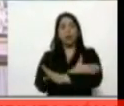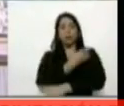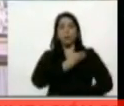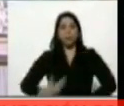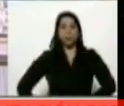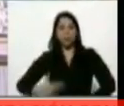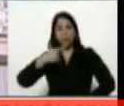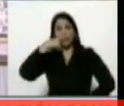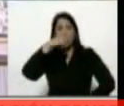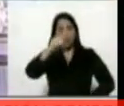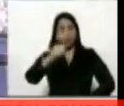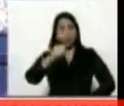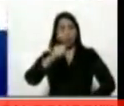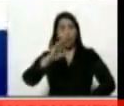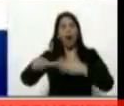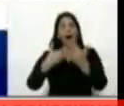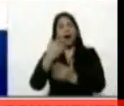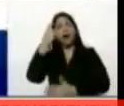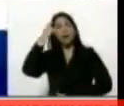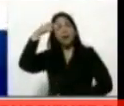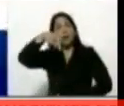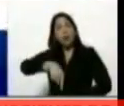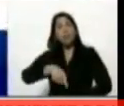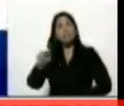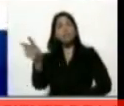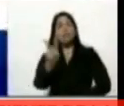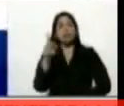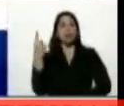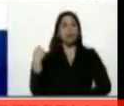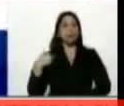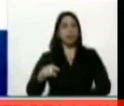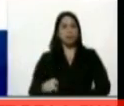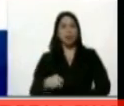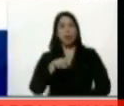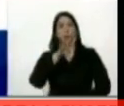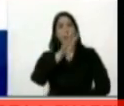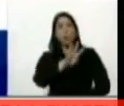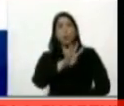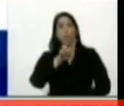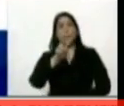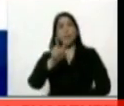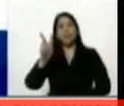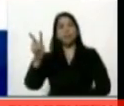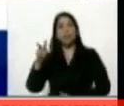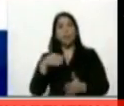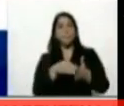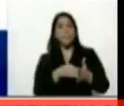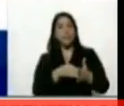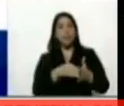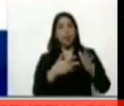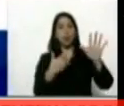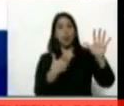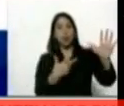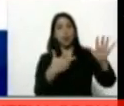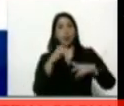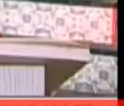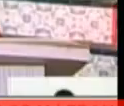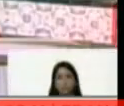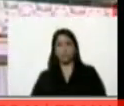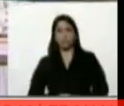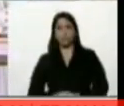algo que también forma parte del legado de Hugo Chávez en el proceso del Maizanta. no hay novedad, simplemente es